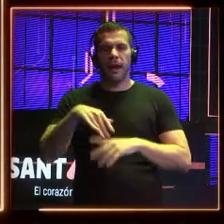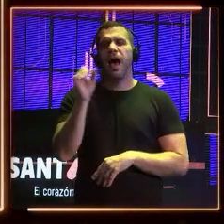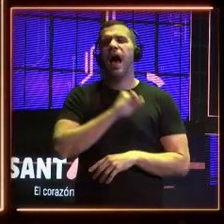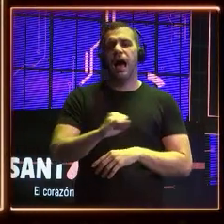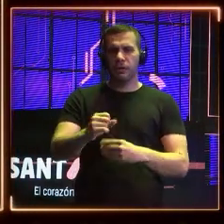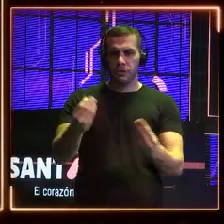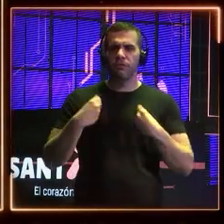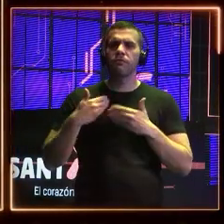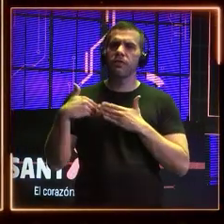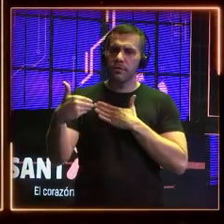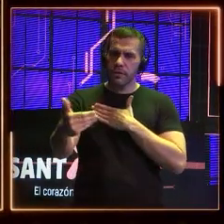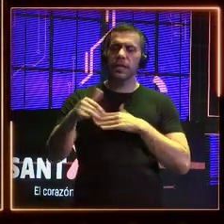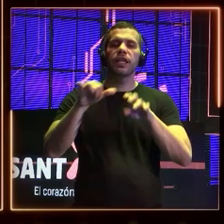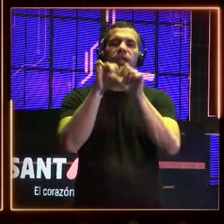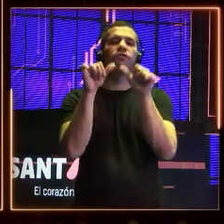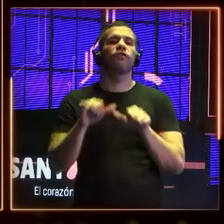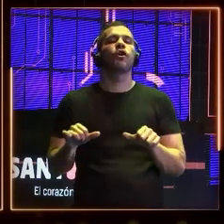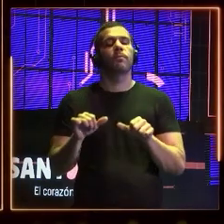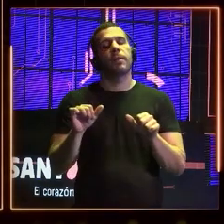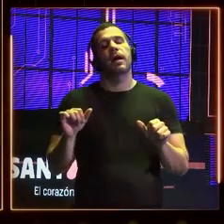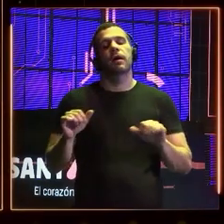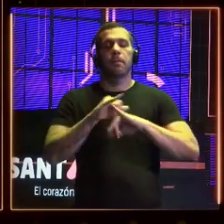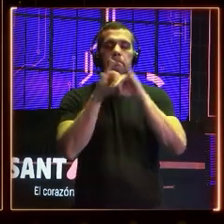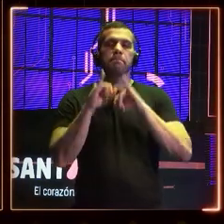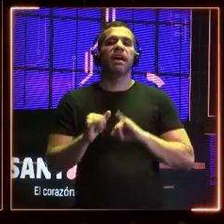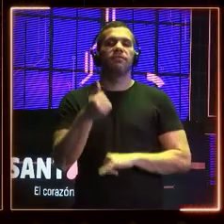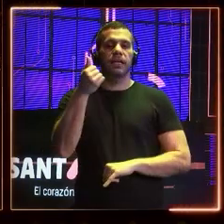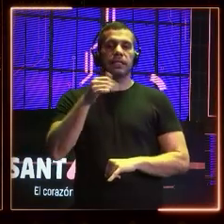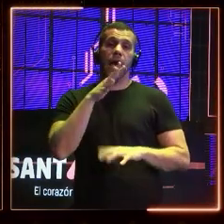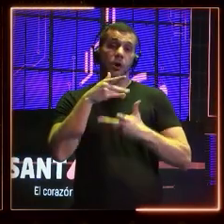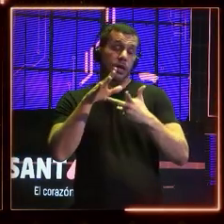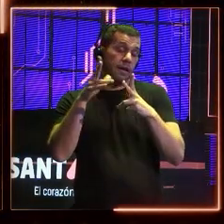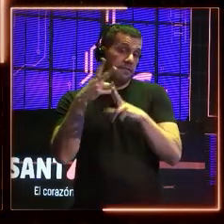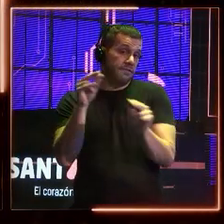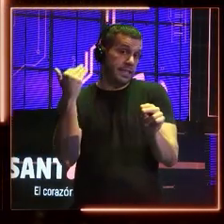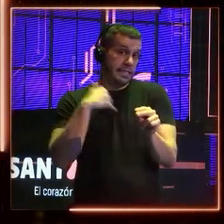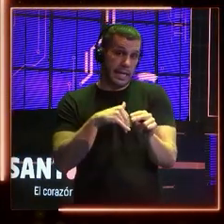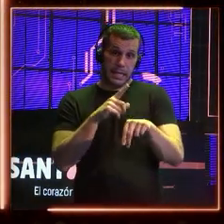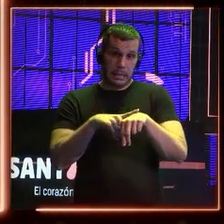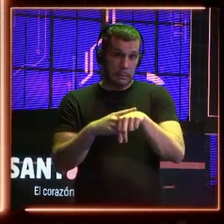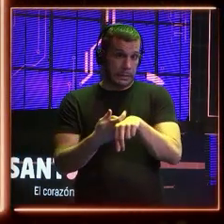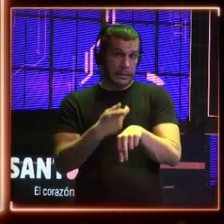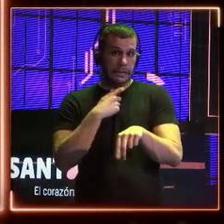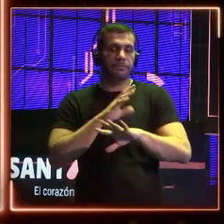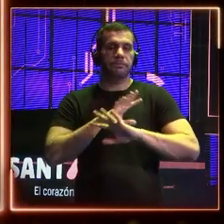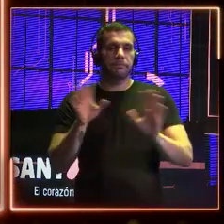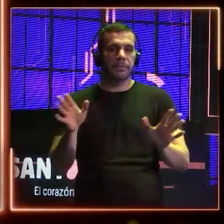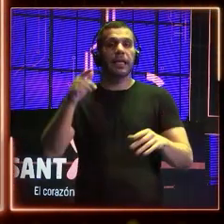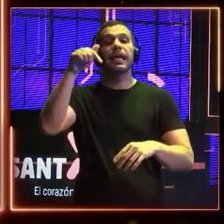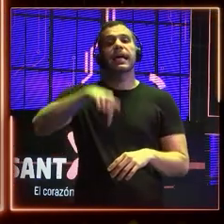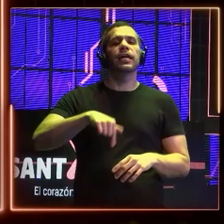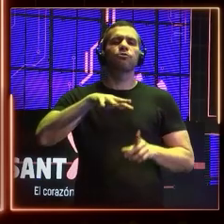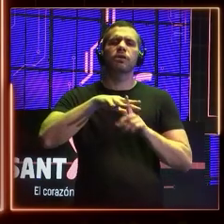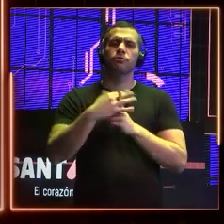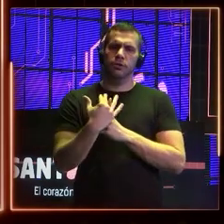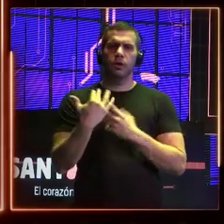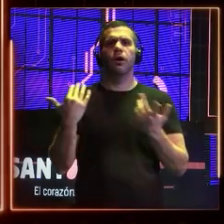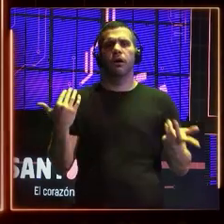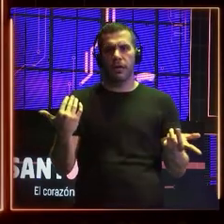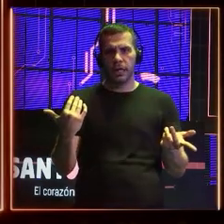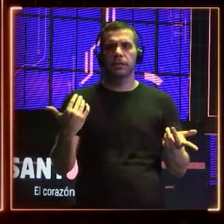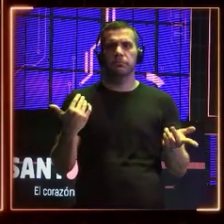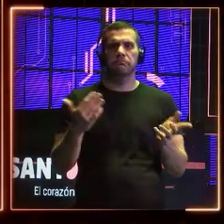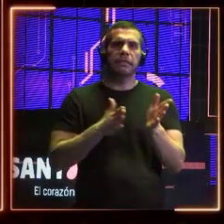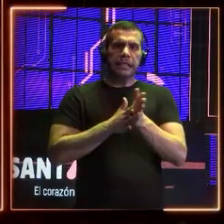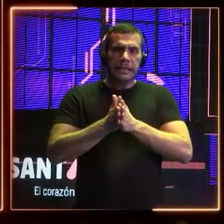forma mucho más feliz concluyo acabo el tiempo Este es un momento realmente apasionante como os decía al principio todos tenemos que